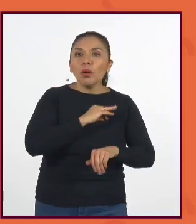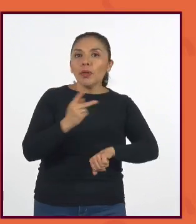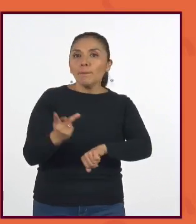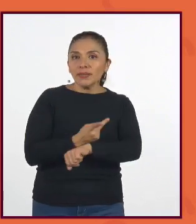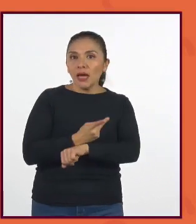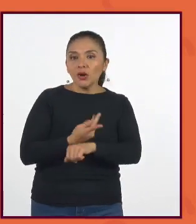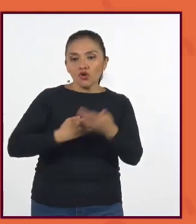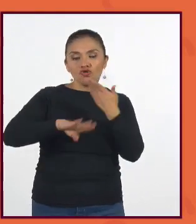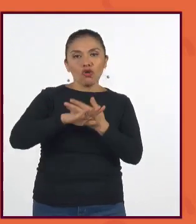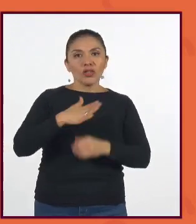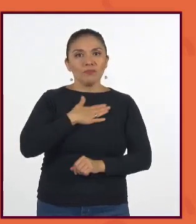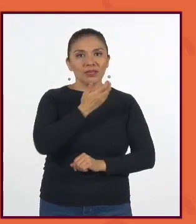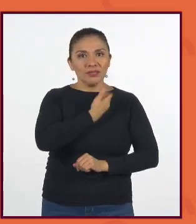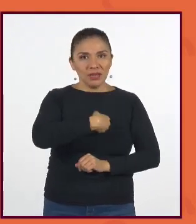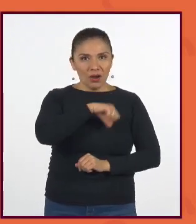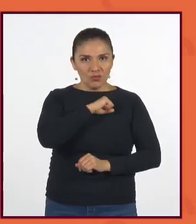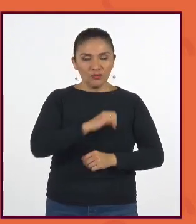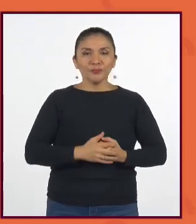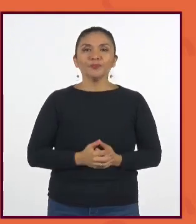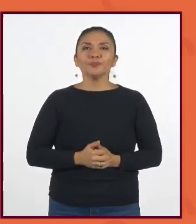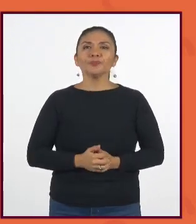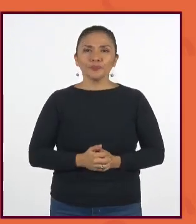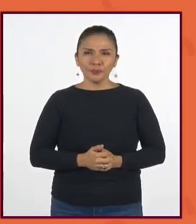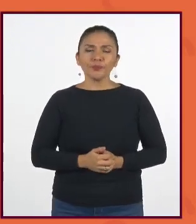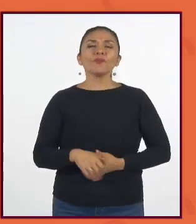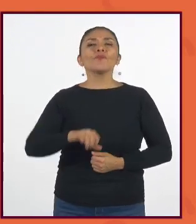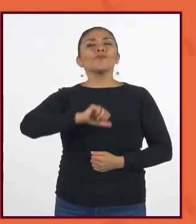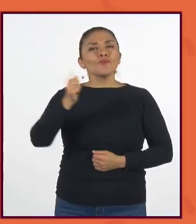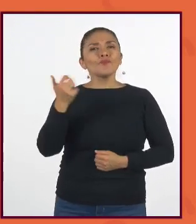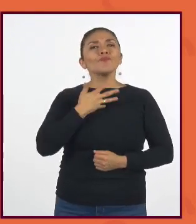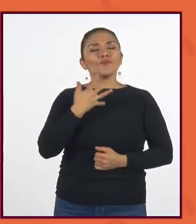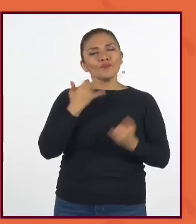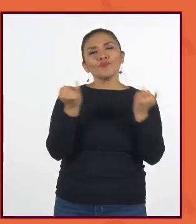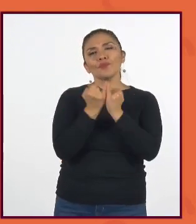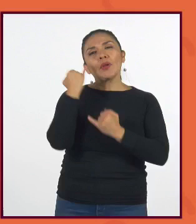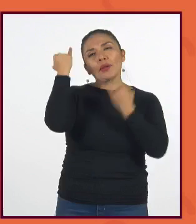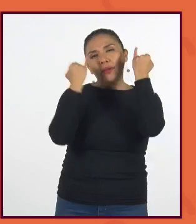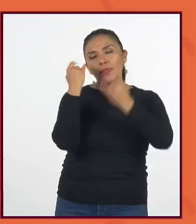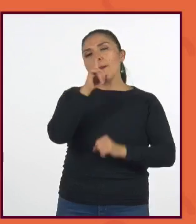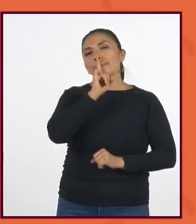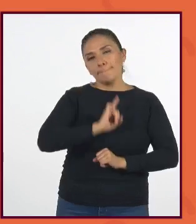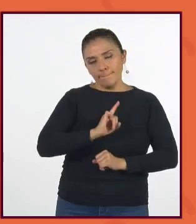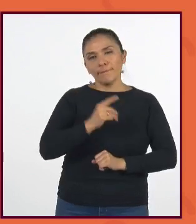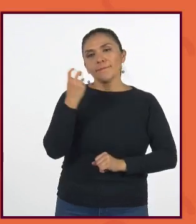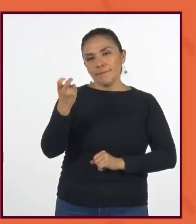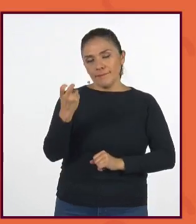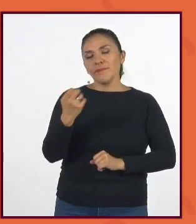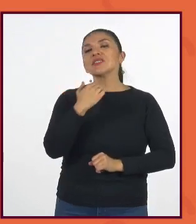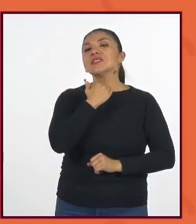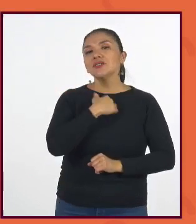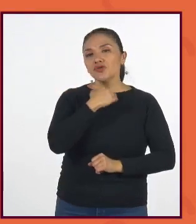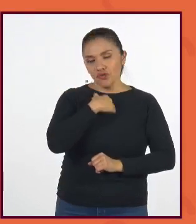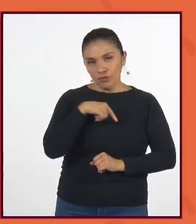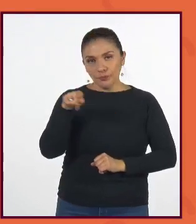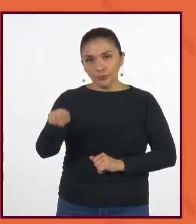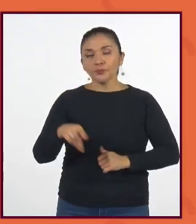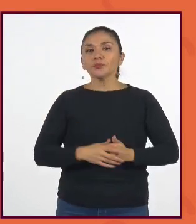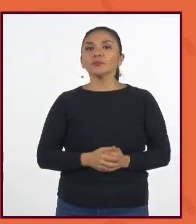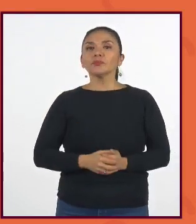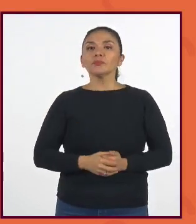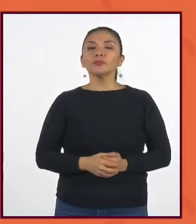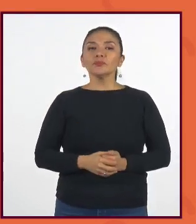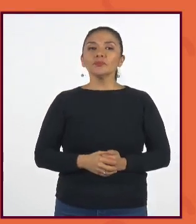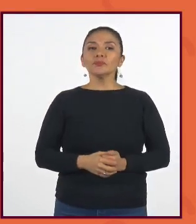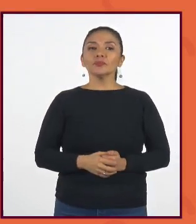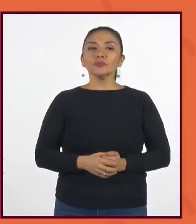salud. Vamos a revisar también un par de mitos y realidades sobre el consumo de alcohol. Y uno de los mitos